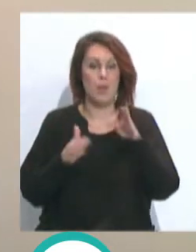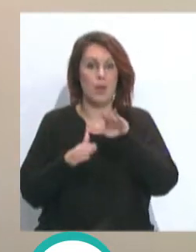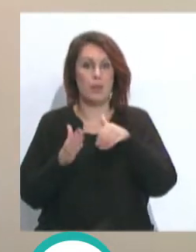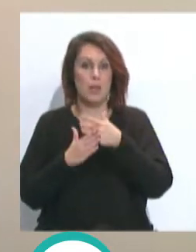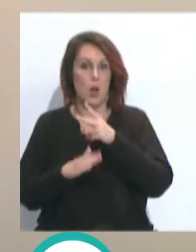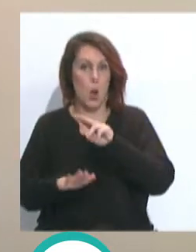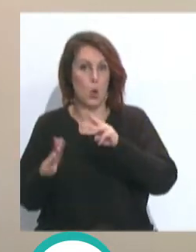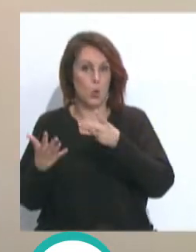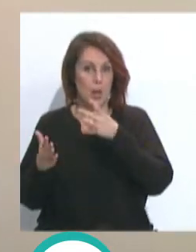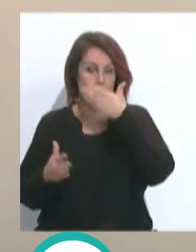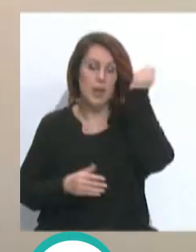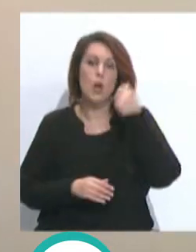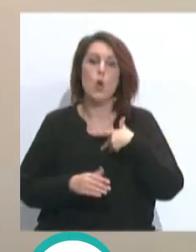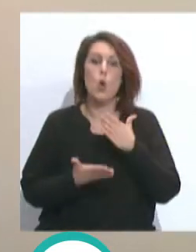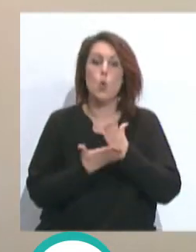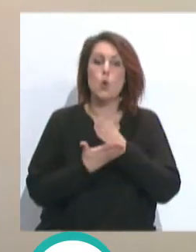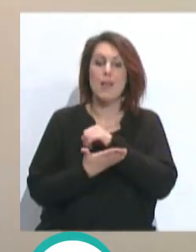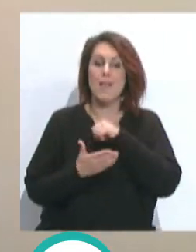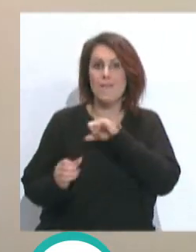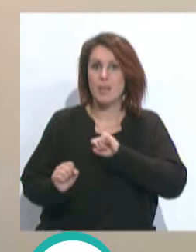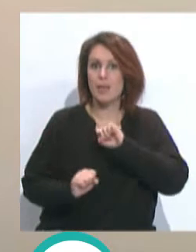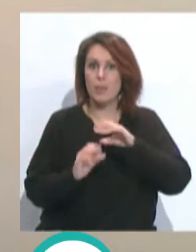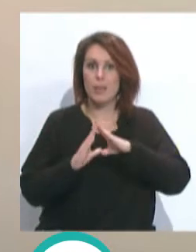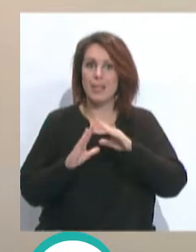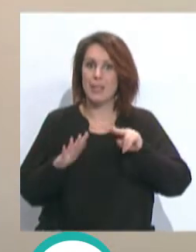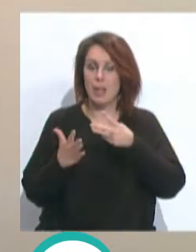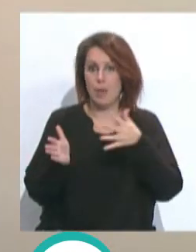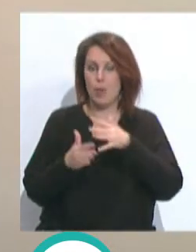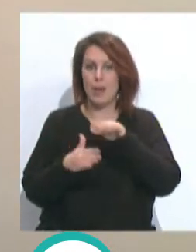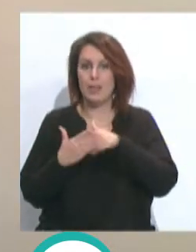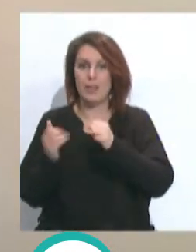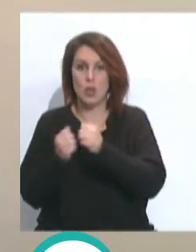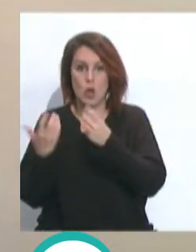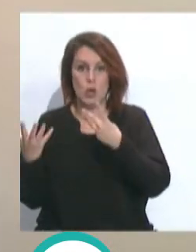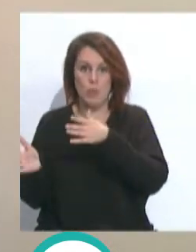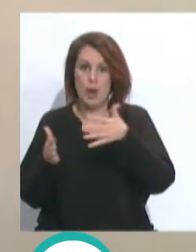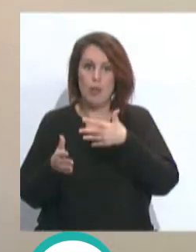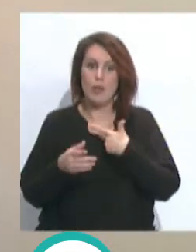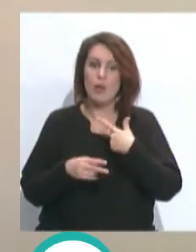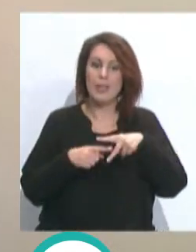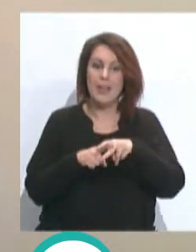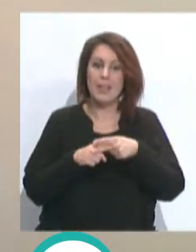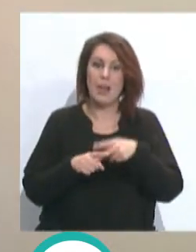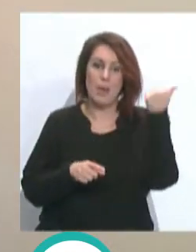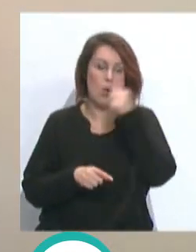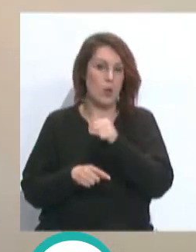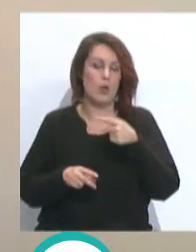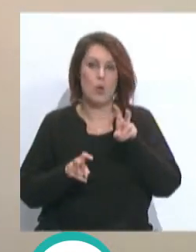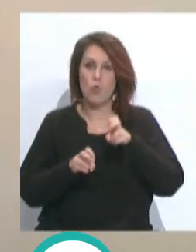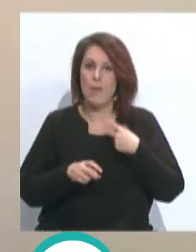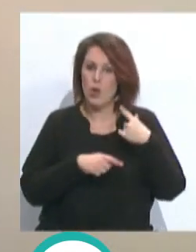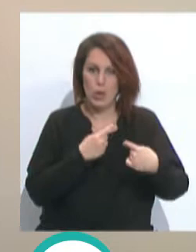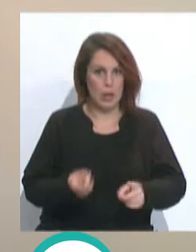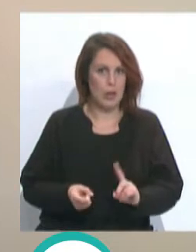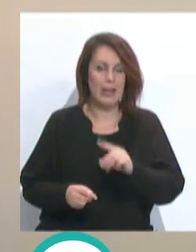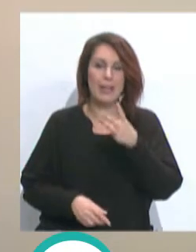abril, el curso de autodefensa feminista, desde el 7 de marzo al 28 de marzo, el taller de nuevas masculinidades no tradicionales, del 30 de